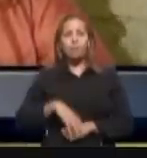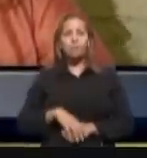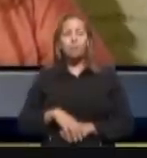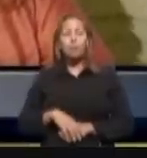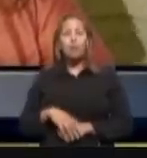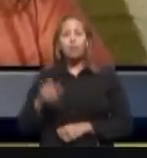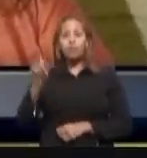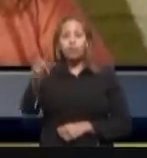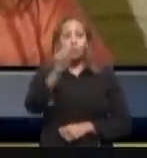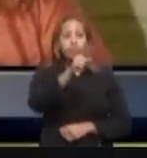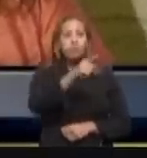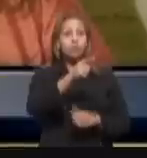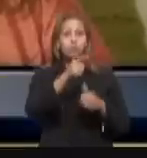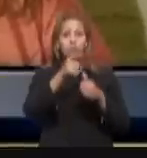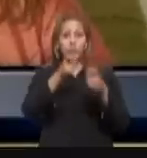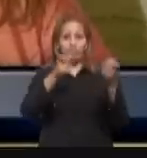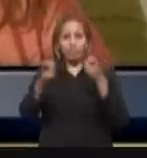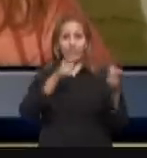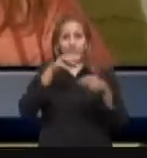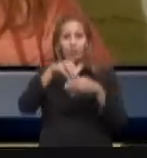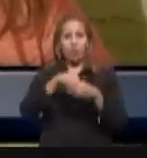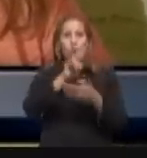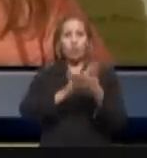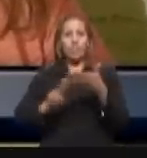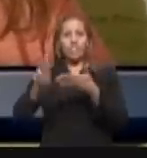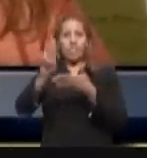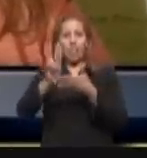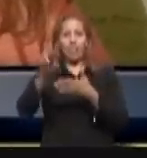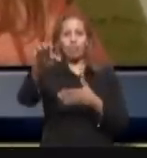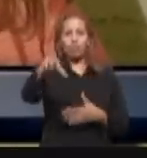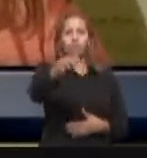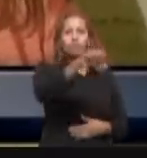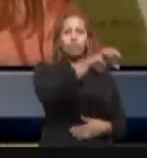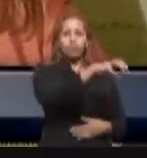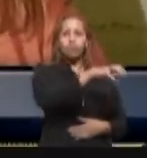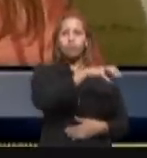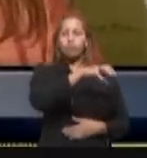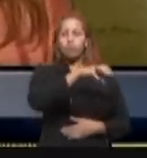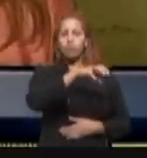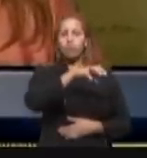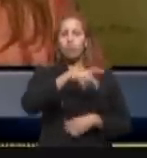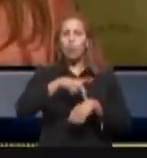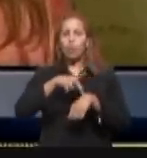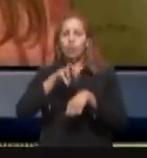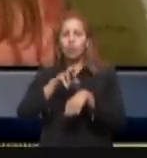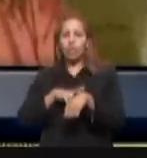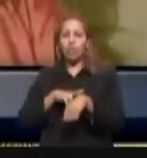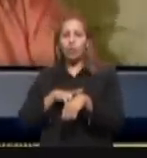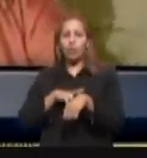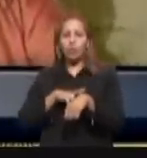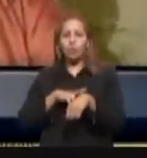señores rectores de las universidades del país,